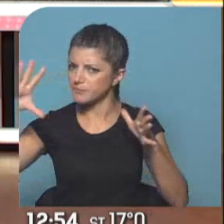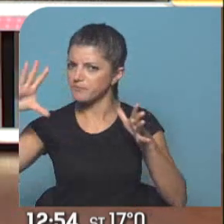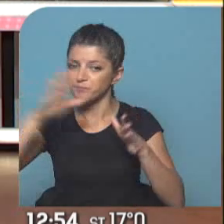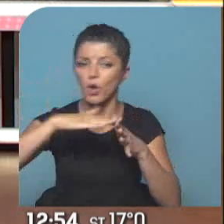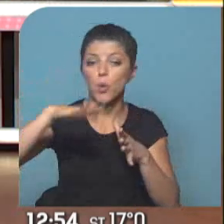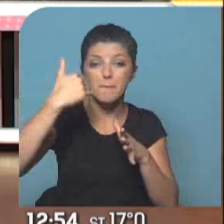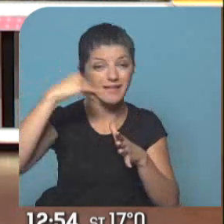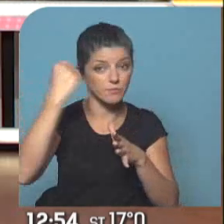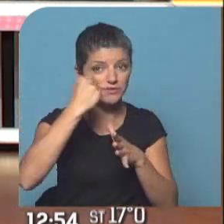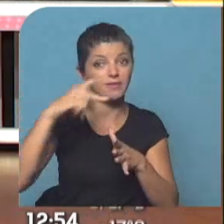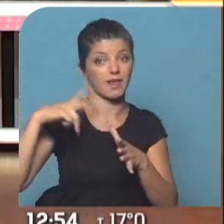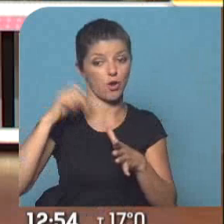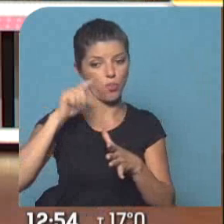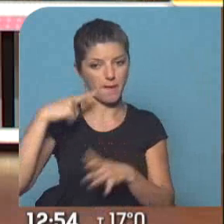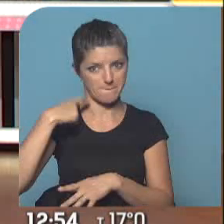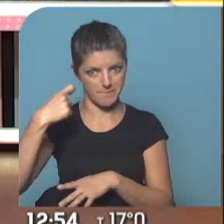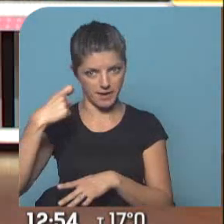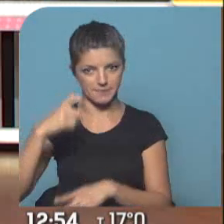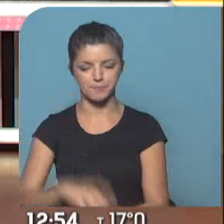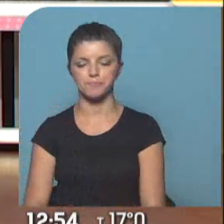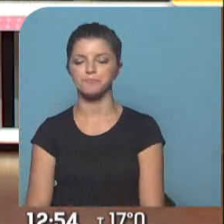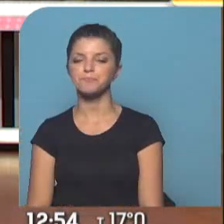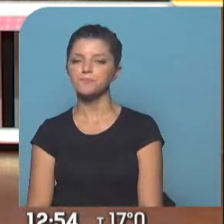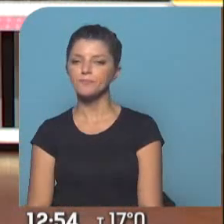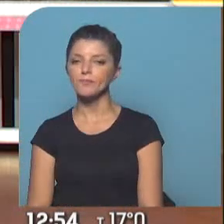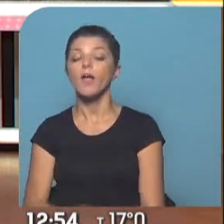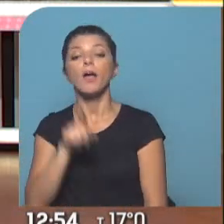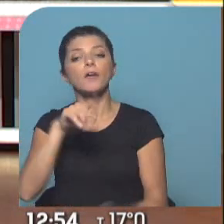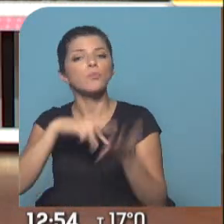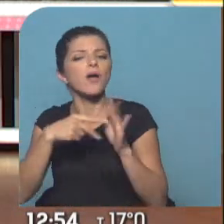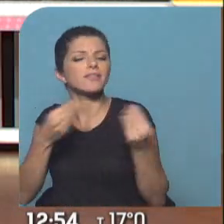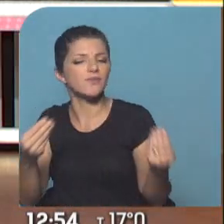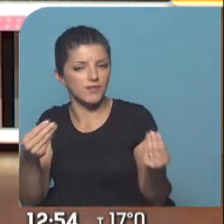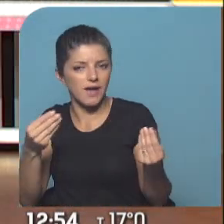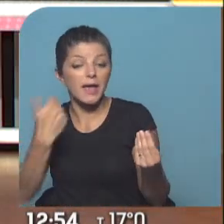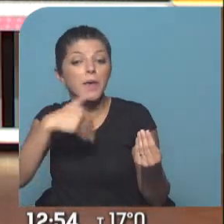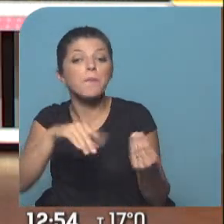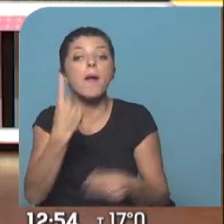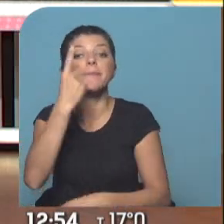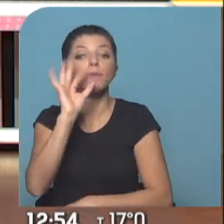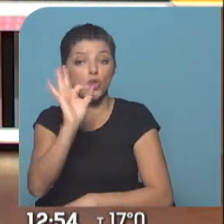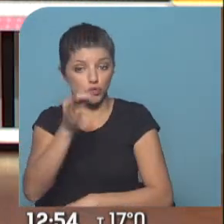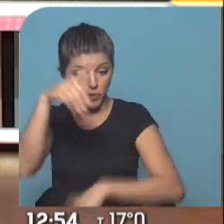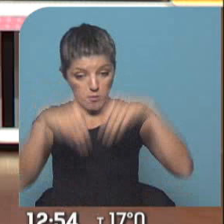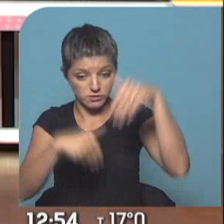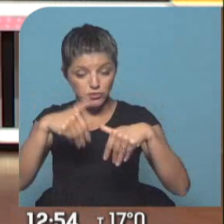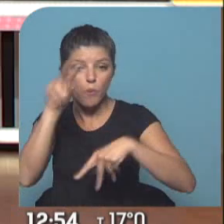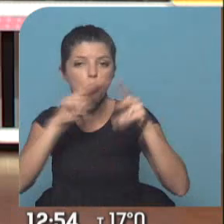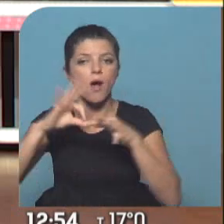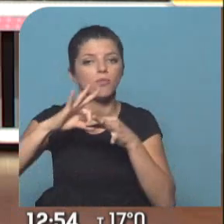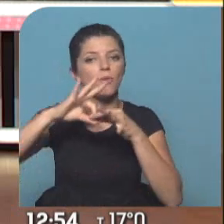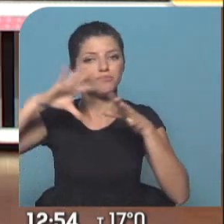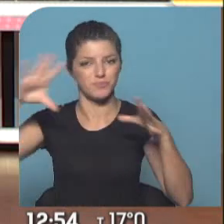de España. Todo esto significa que están yendo camino al referendo del 1 de octubre con ese ánimo independentista